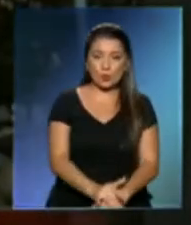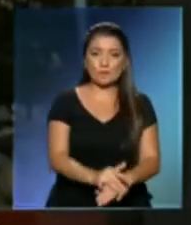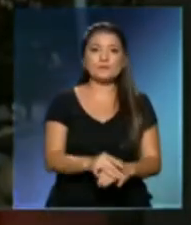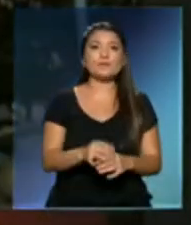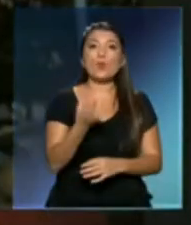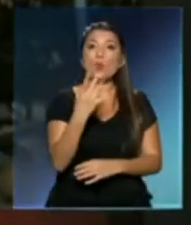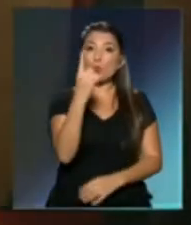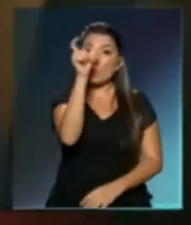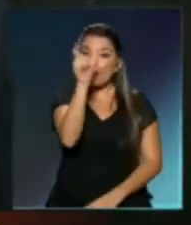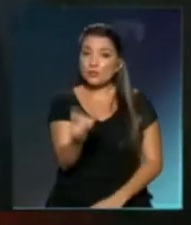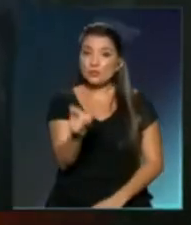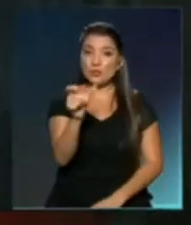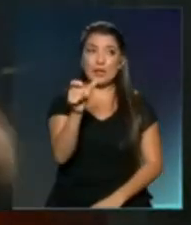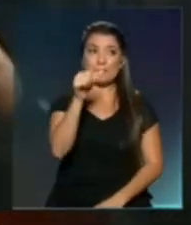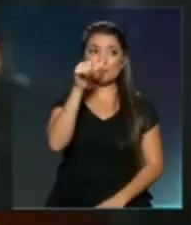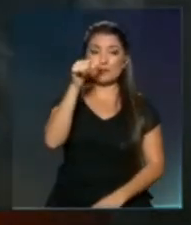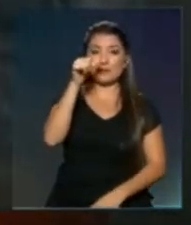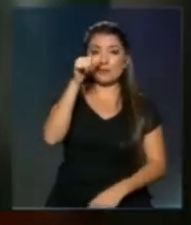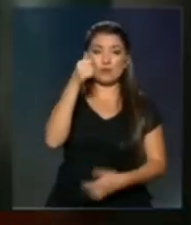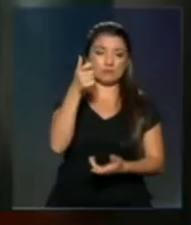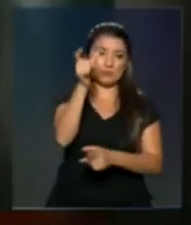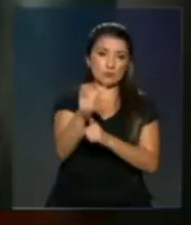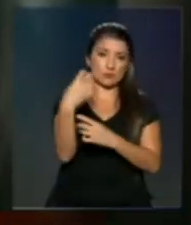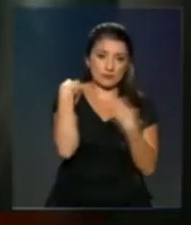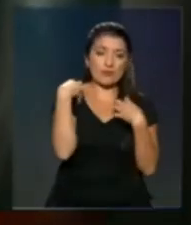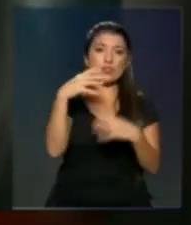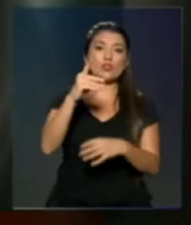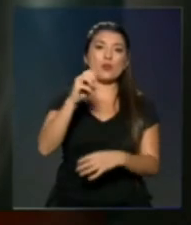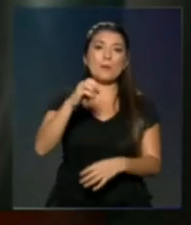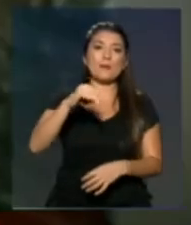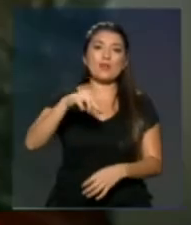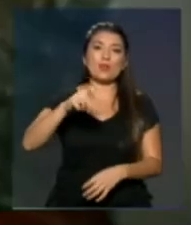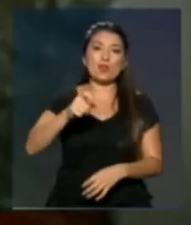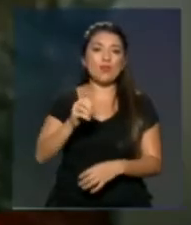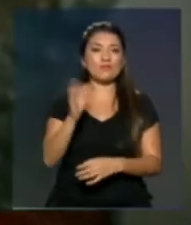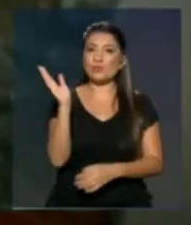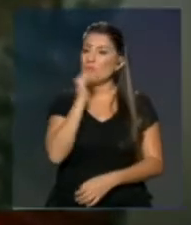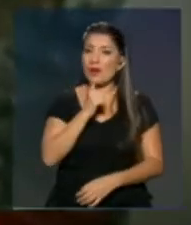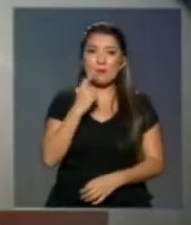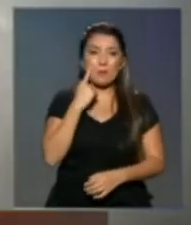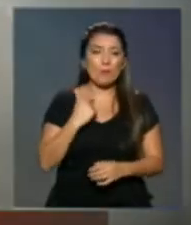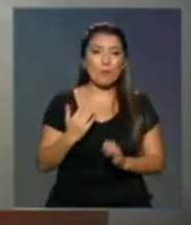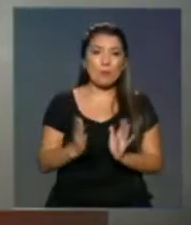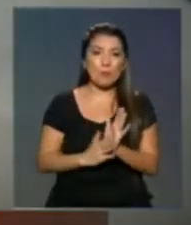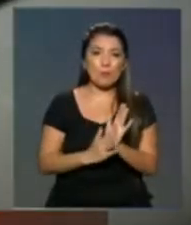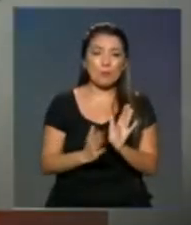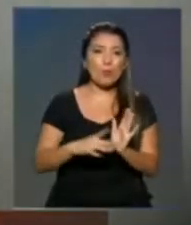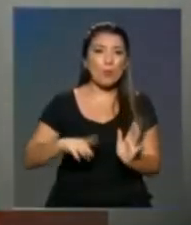por la muerte de merlo unidad se fue el domingo cofre contra quien no se pudo probar culpabilidad